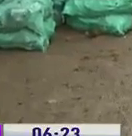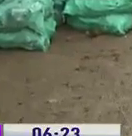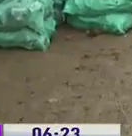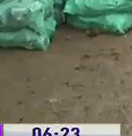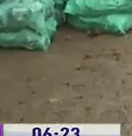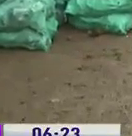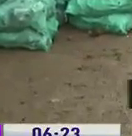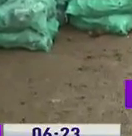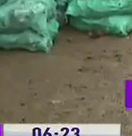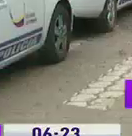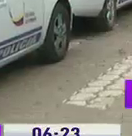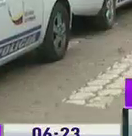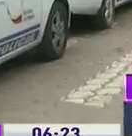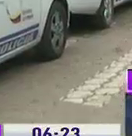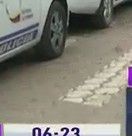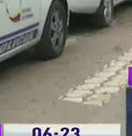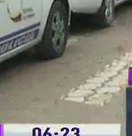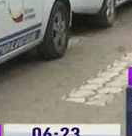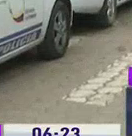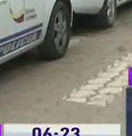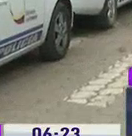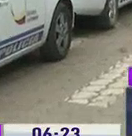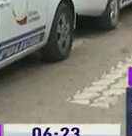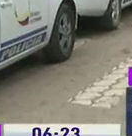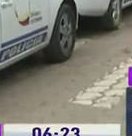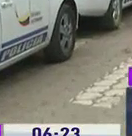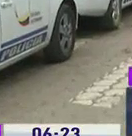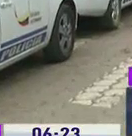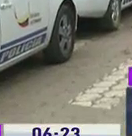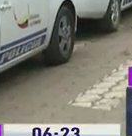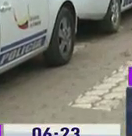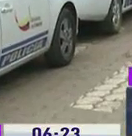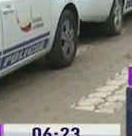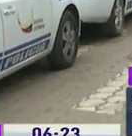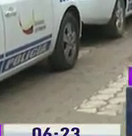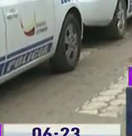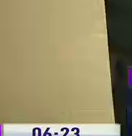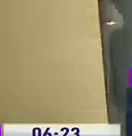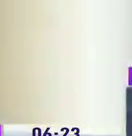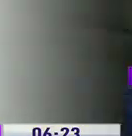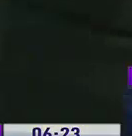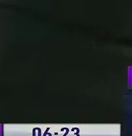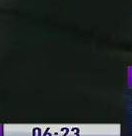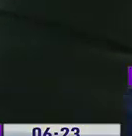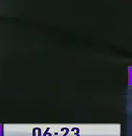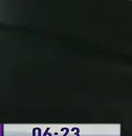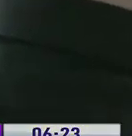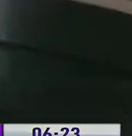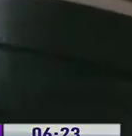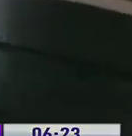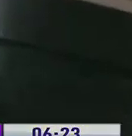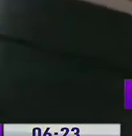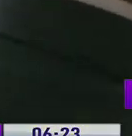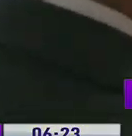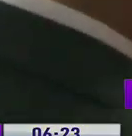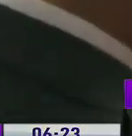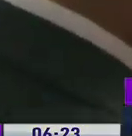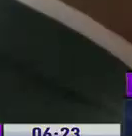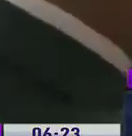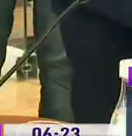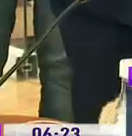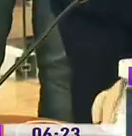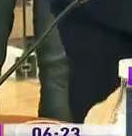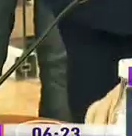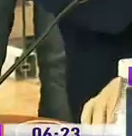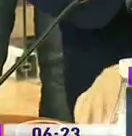el operativo amanecer radiante en contra de la minería ilegal además les contamos que presentan oficialmente el periodo de